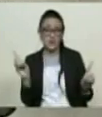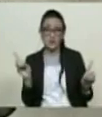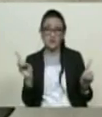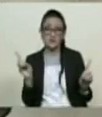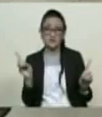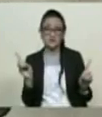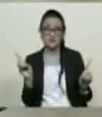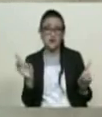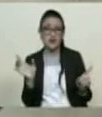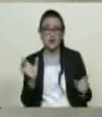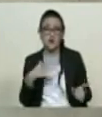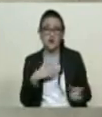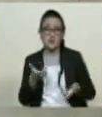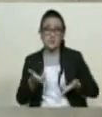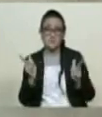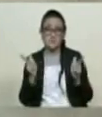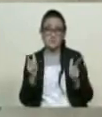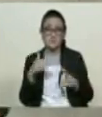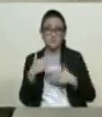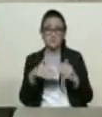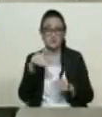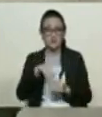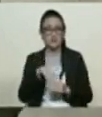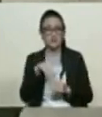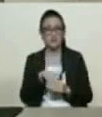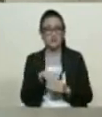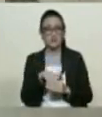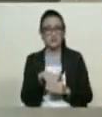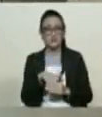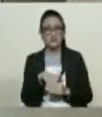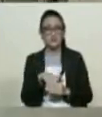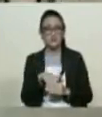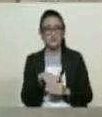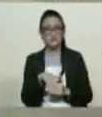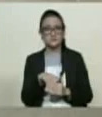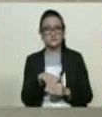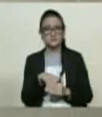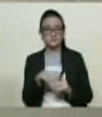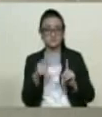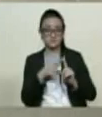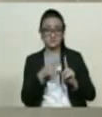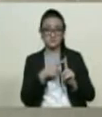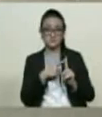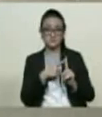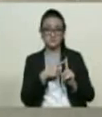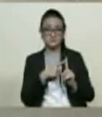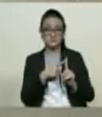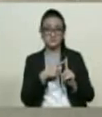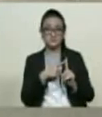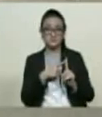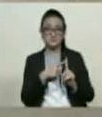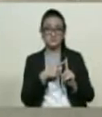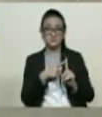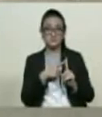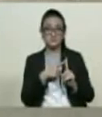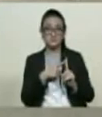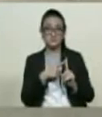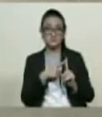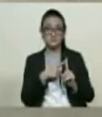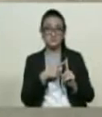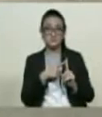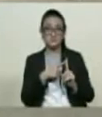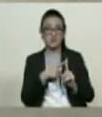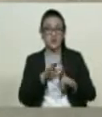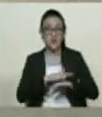no permitieron que el proceso electoral se diera allí. Eso es uno. Pero otros, fue por medios